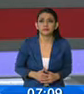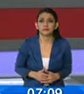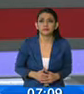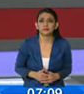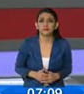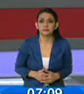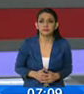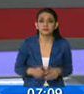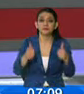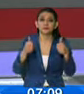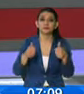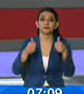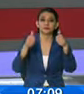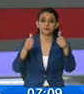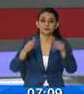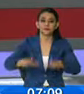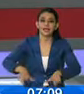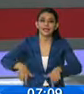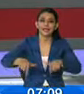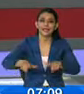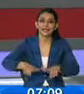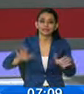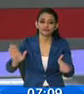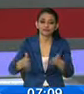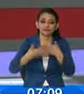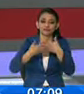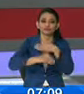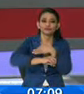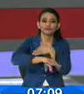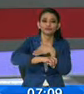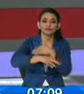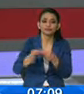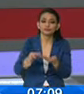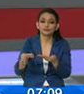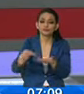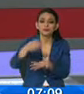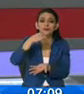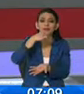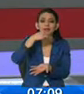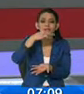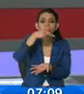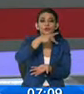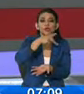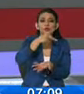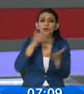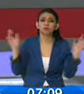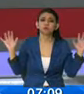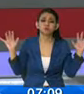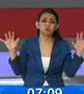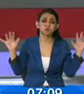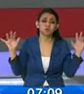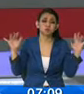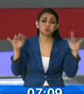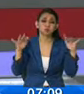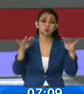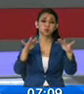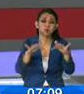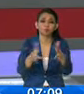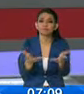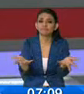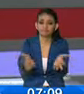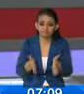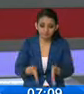El candidato por Alianza País, Lenín Moreno, cerró su campaña en los cantones de Manta y Puerto Viejo con una concentración masiva. Esto se realizó en la